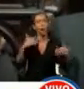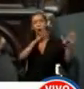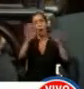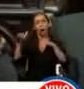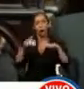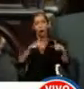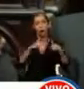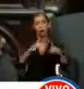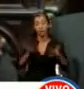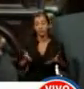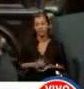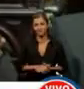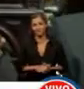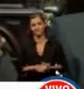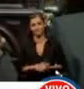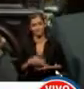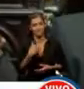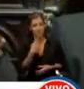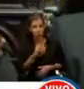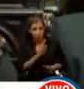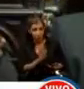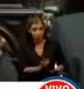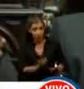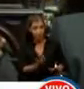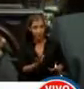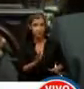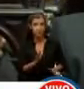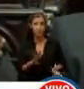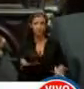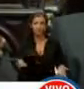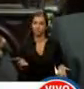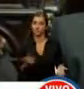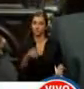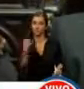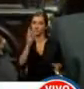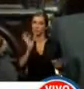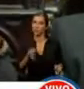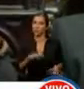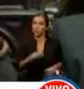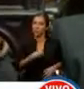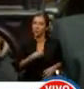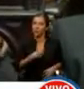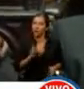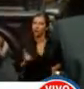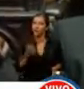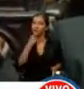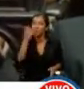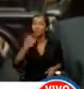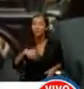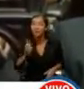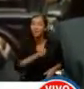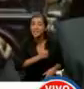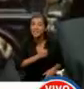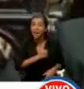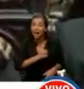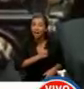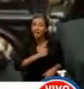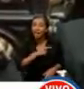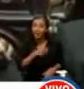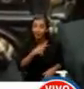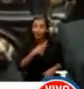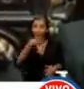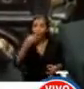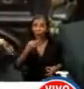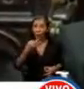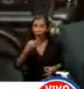estas cosas, si los que estamos en el mundo cristiano estuviésemos en Semana Santa, ¿estaría convocando al presidente